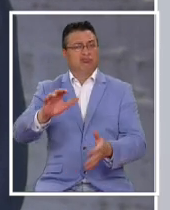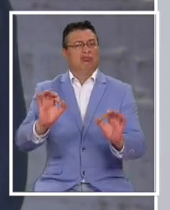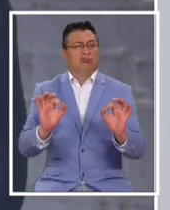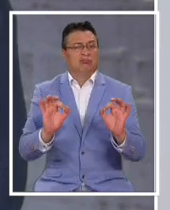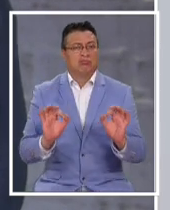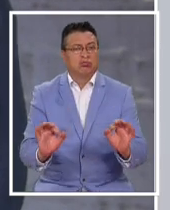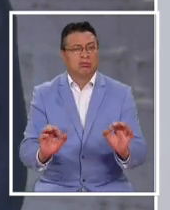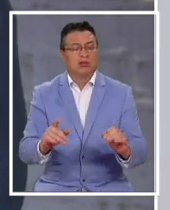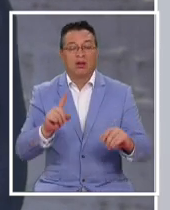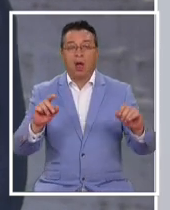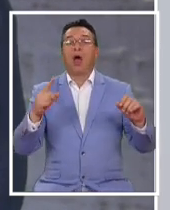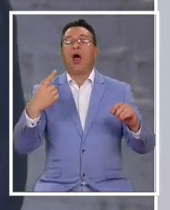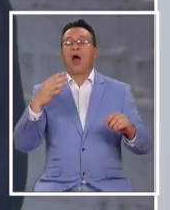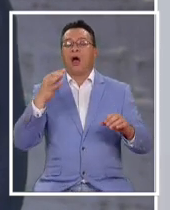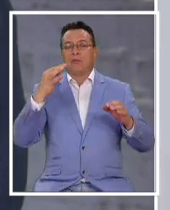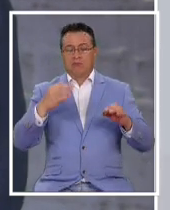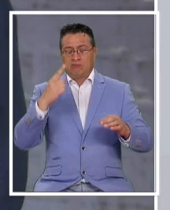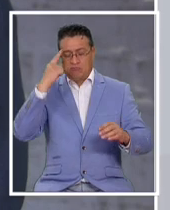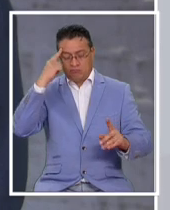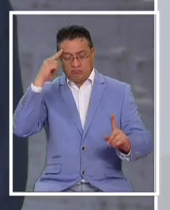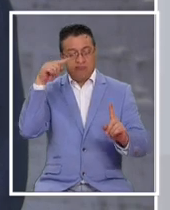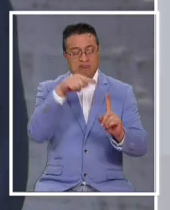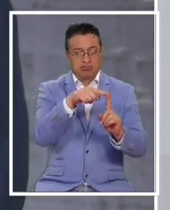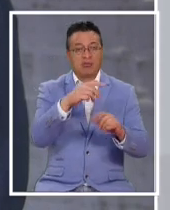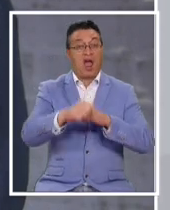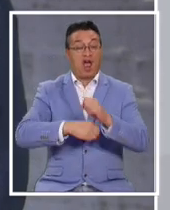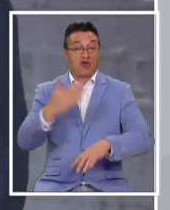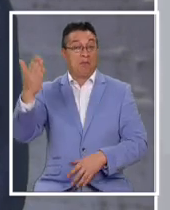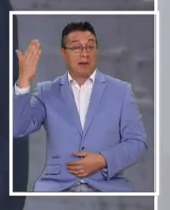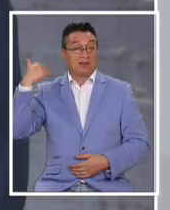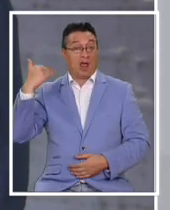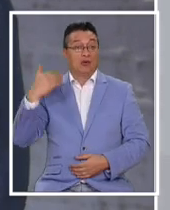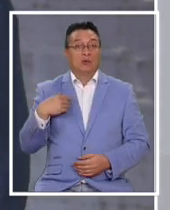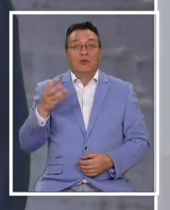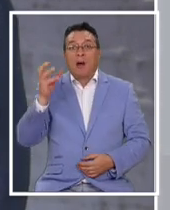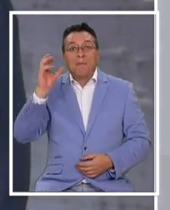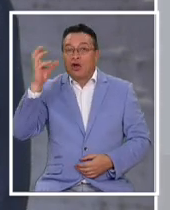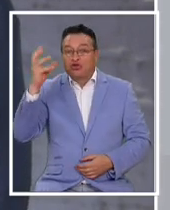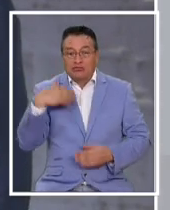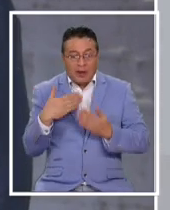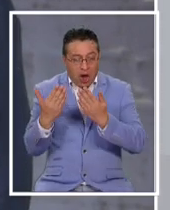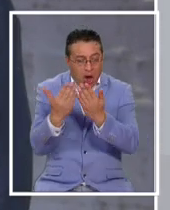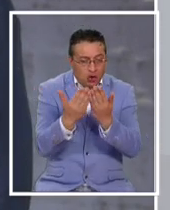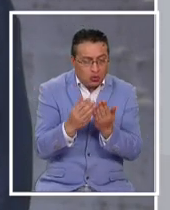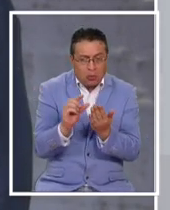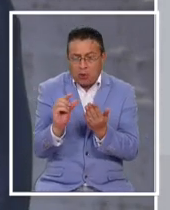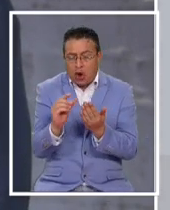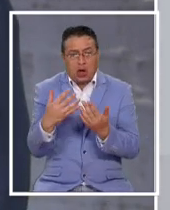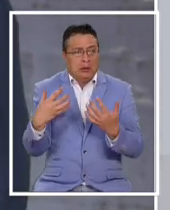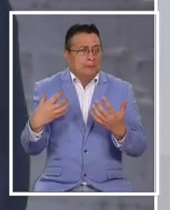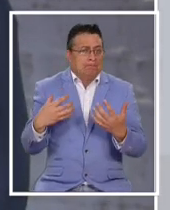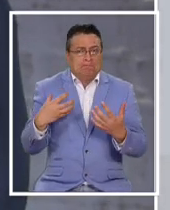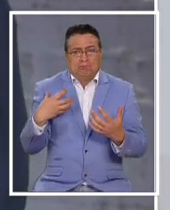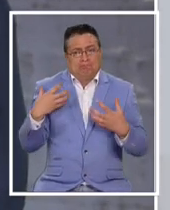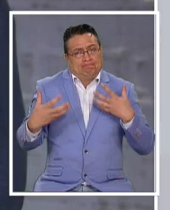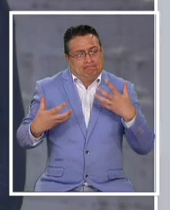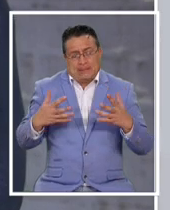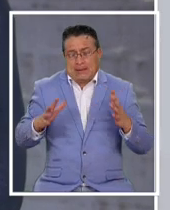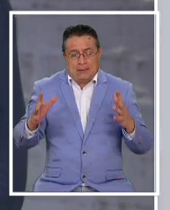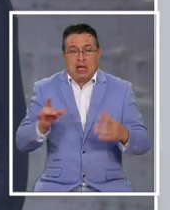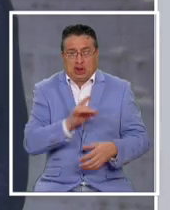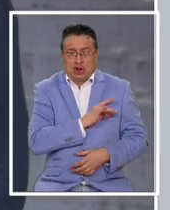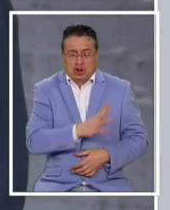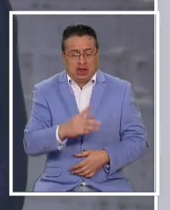una decisión acertada o correcta que el año pasado, cuando todavía no se tenían tantos estudios, haya